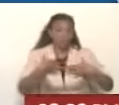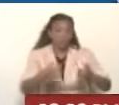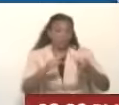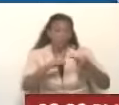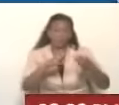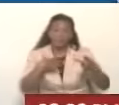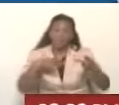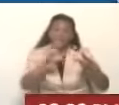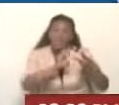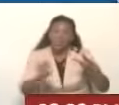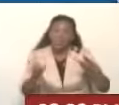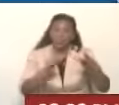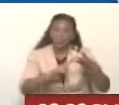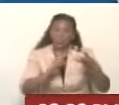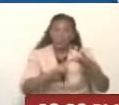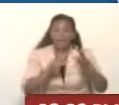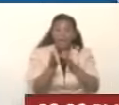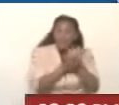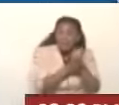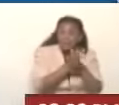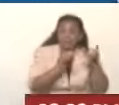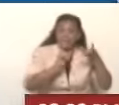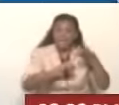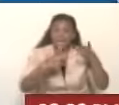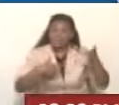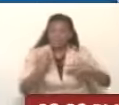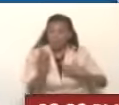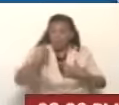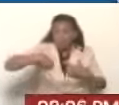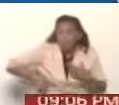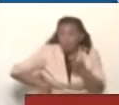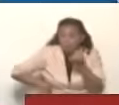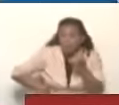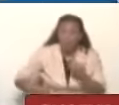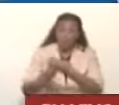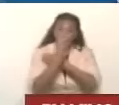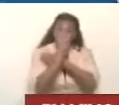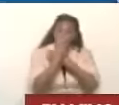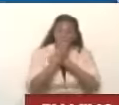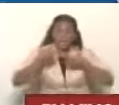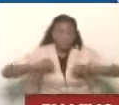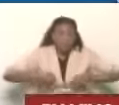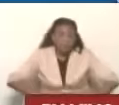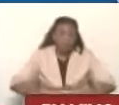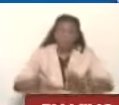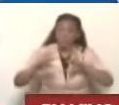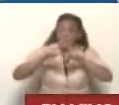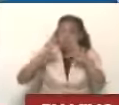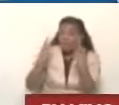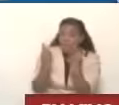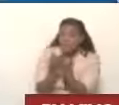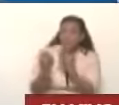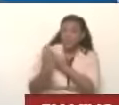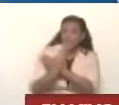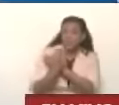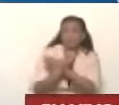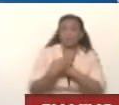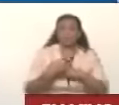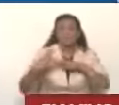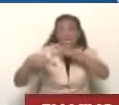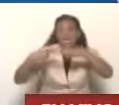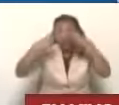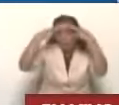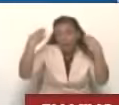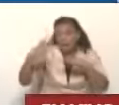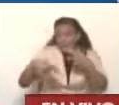su educación, en sus emprendimientos, en su actividad económica, en el cuidado de sus hijos, de su familia, en su